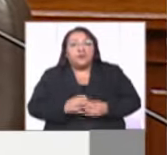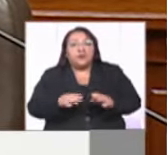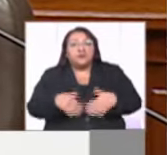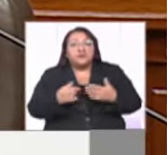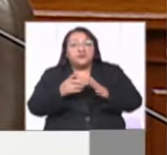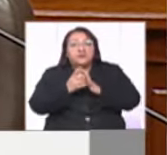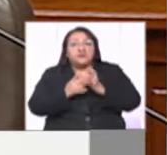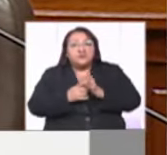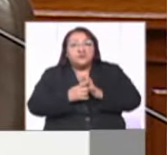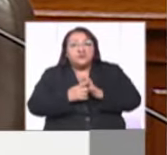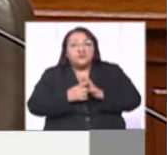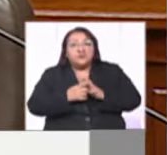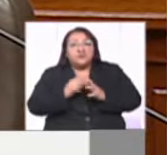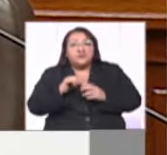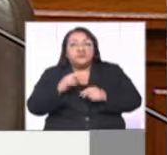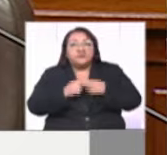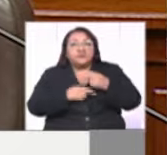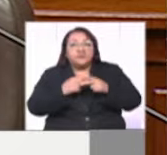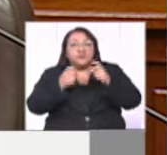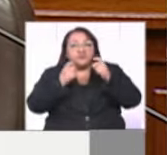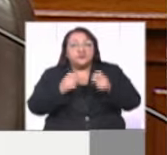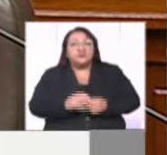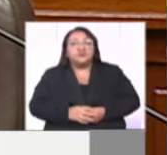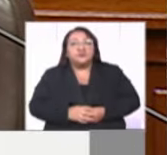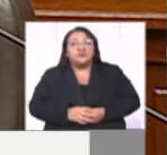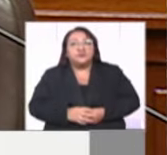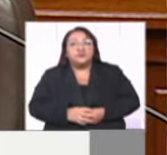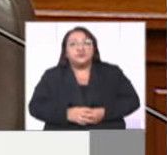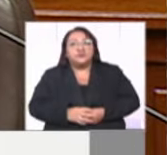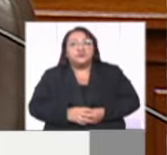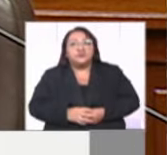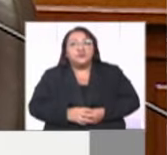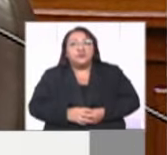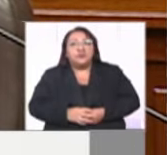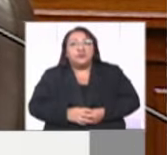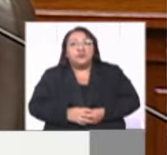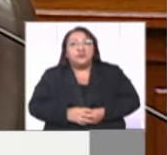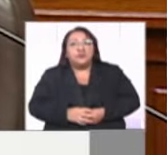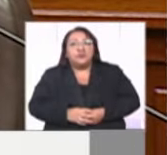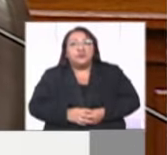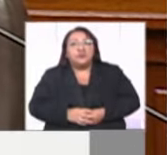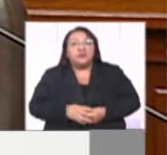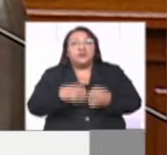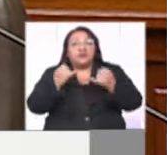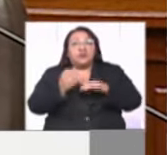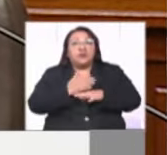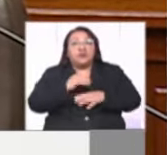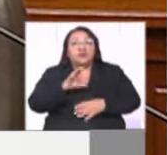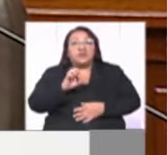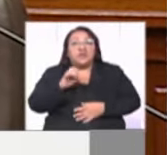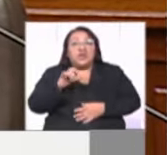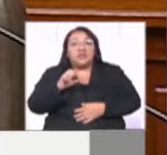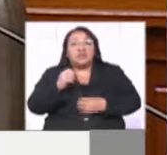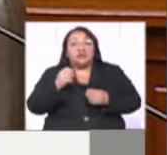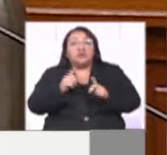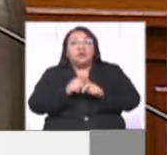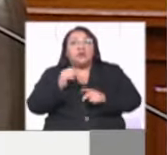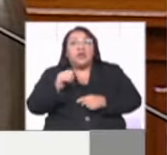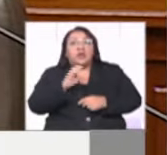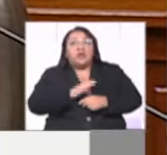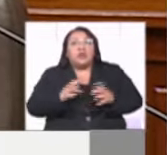presente dictamen al Sistema Nacional de Control. La información obtenida por SEACE, así como aquel carácter